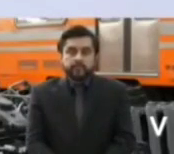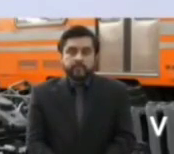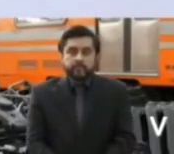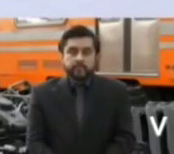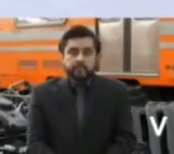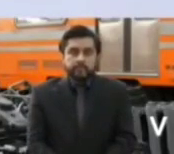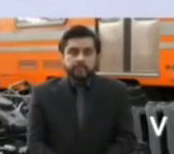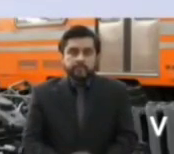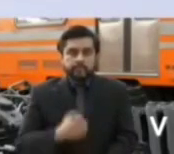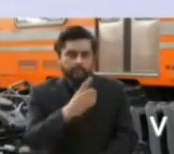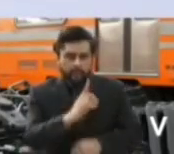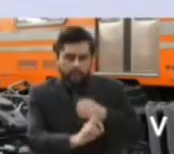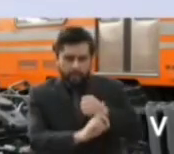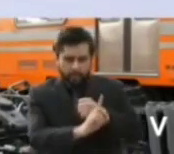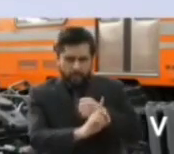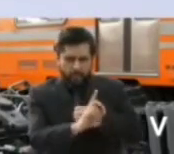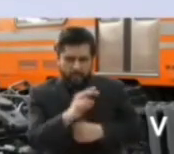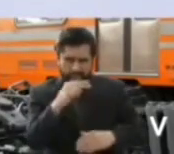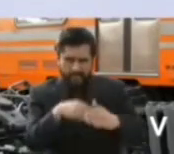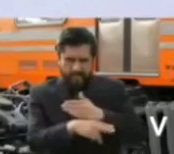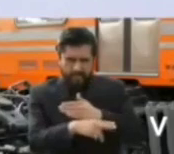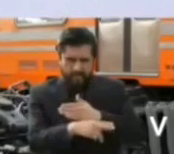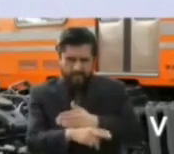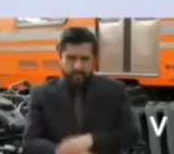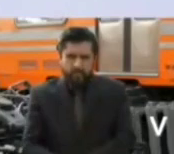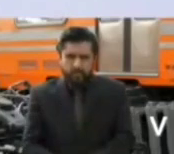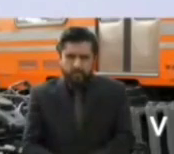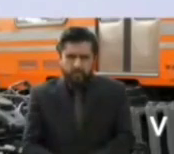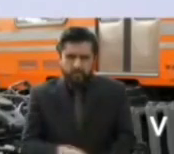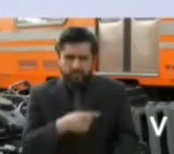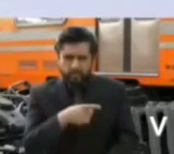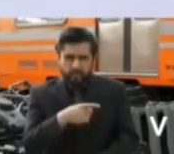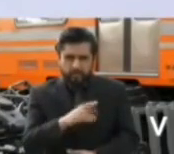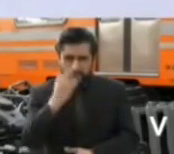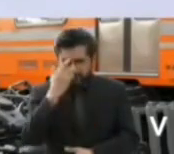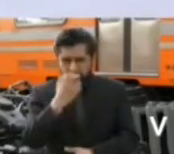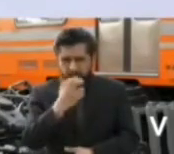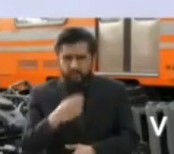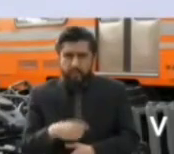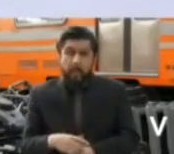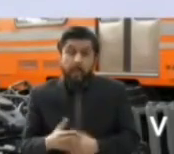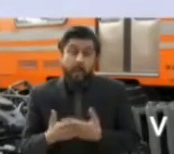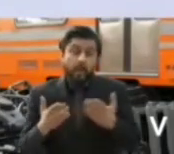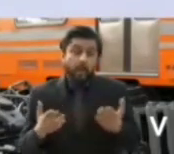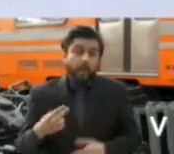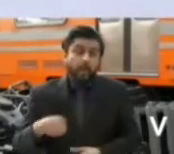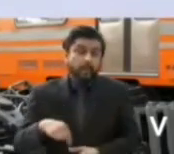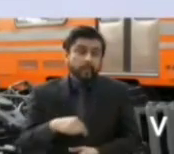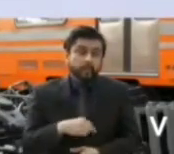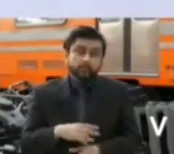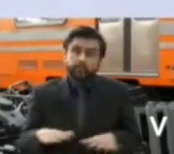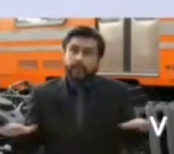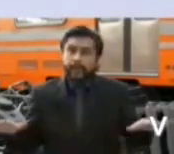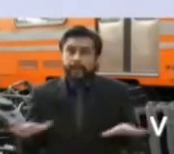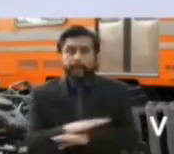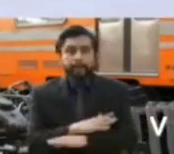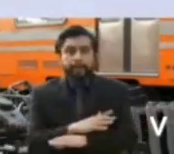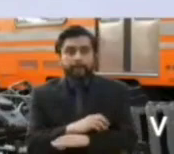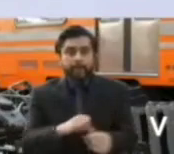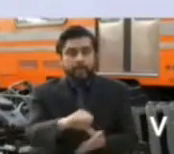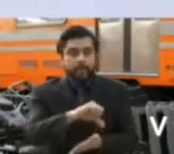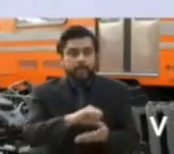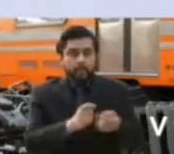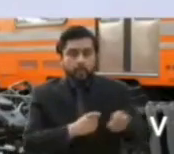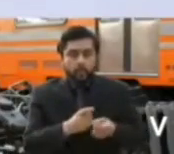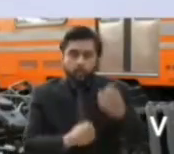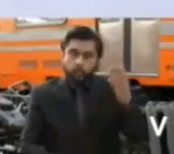por el incidente del metro, tenemos que dejar un nuevo puesto de control. Ya no solo para